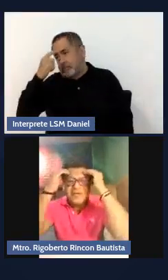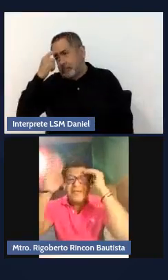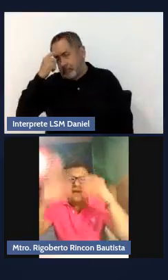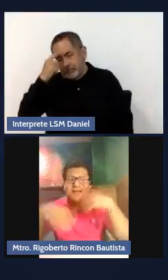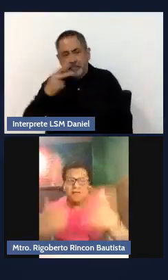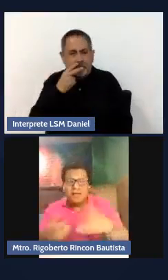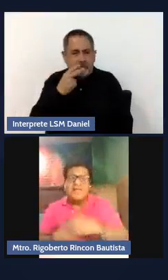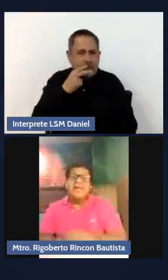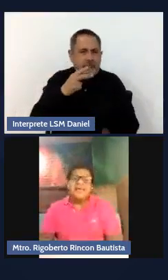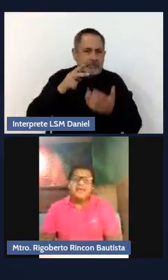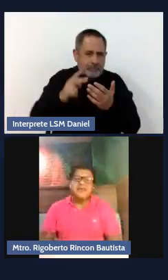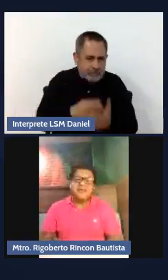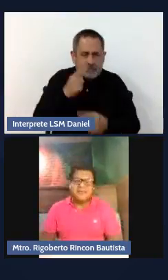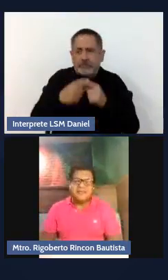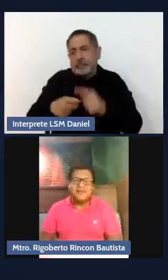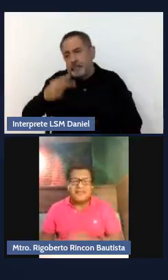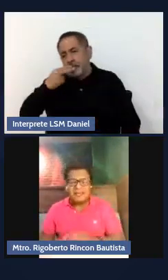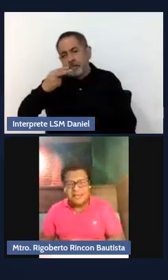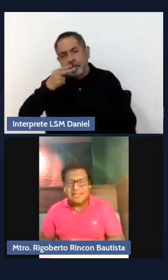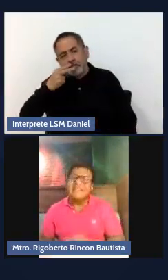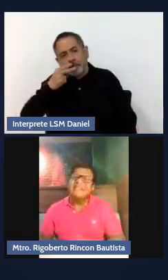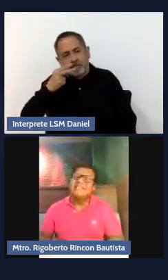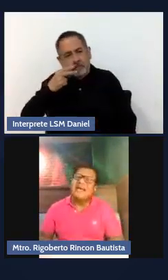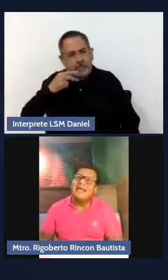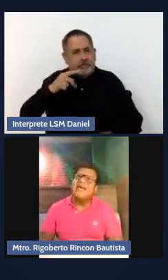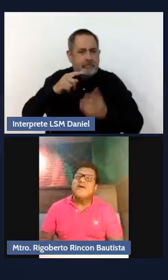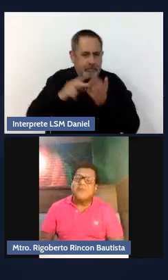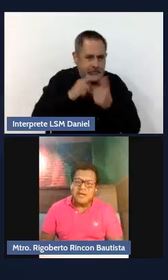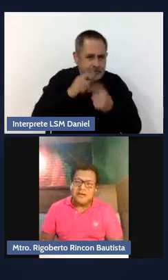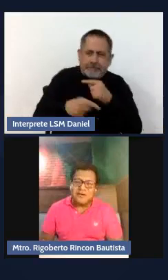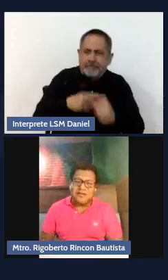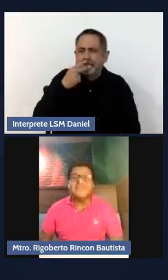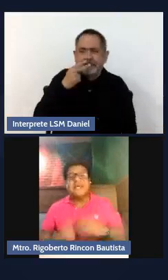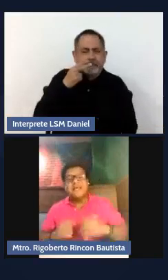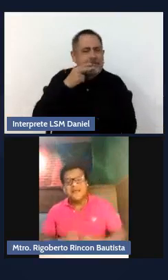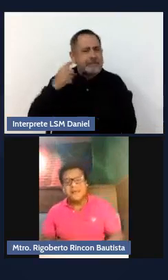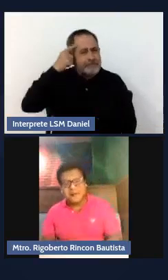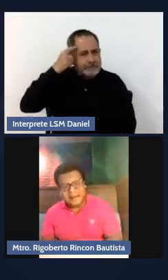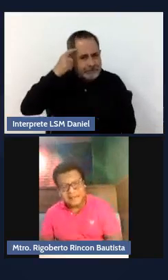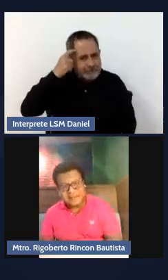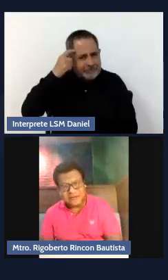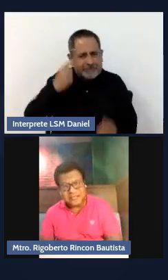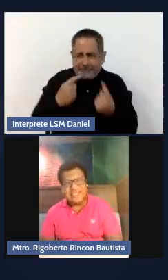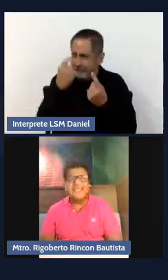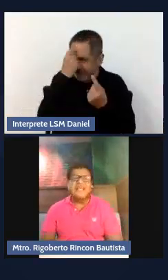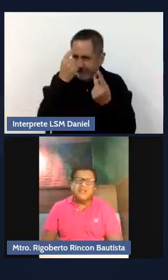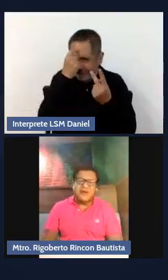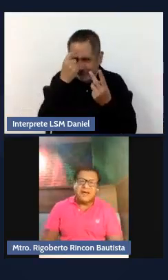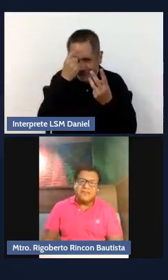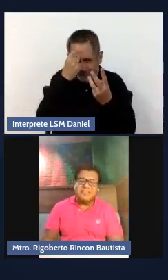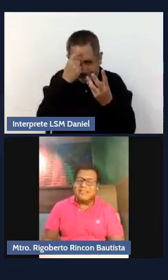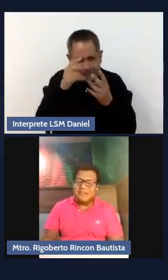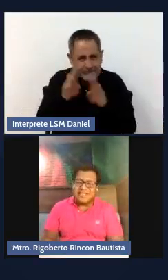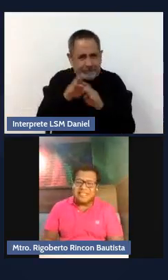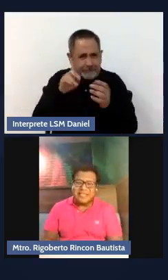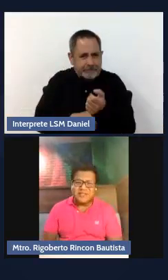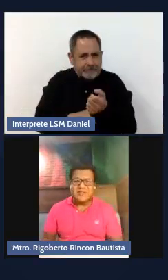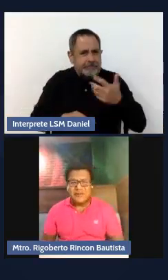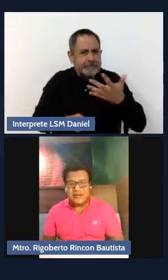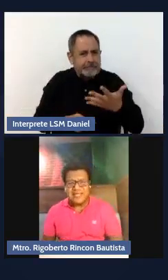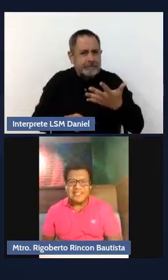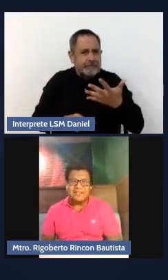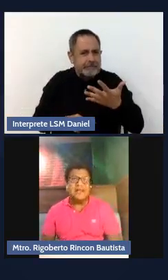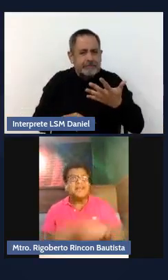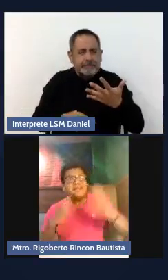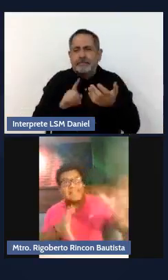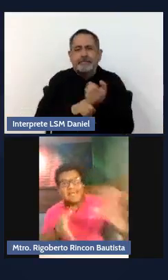Y otra vez, ¿no? Terminas y dices, ay, voy a llorar otra vez, ay, tengo que pagar mis deudas. Lloramos, terminas de hacer eso y lloras y eres, ay, tengo que